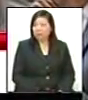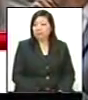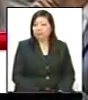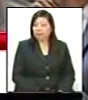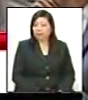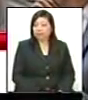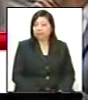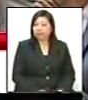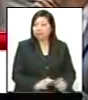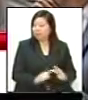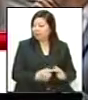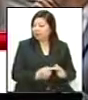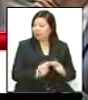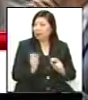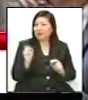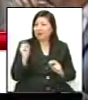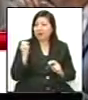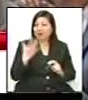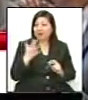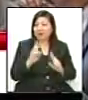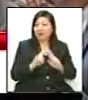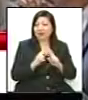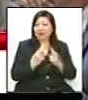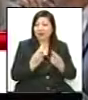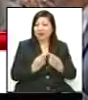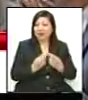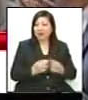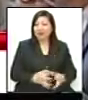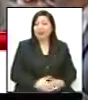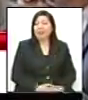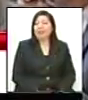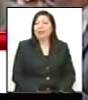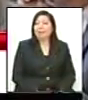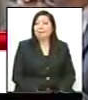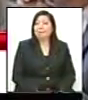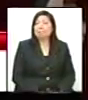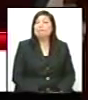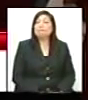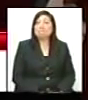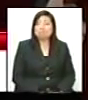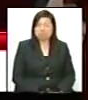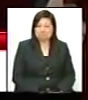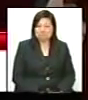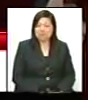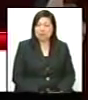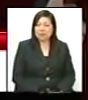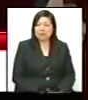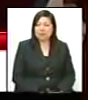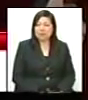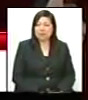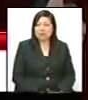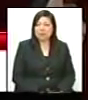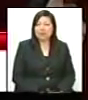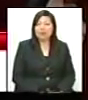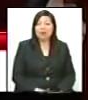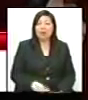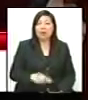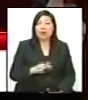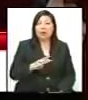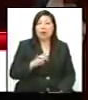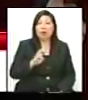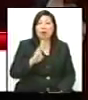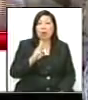para que empiece esta quinta sesión extraordinaria. Damos la bienvenida al doctor Vicente Walde